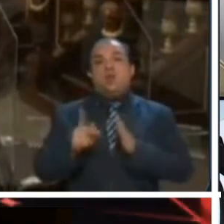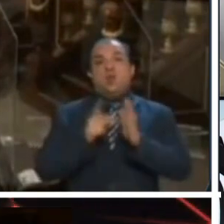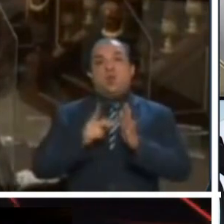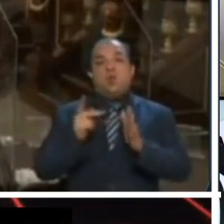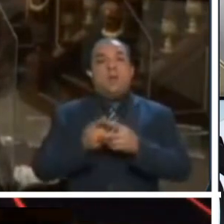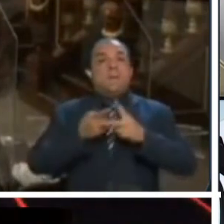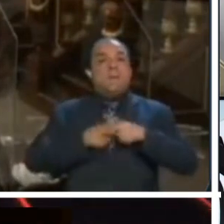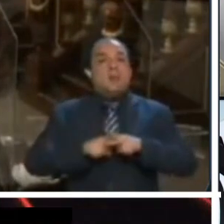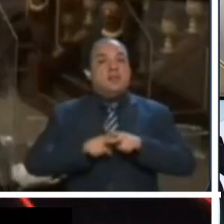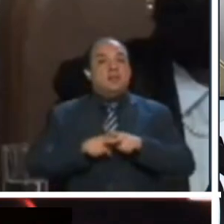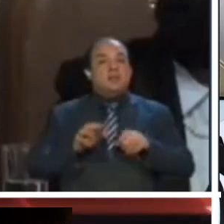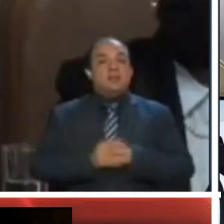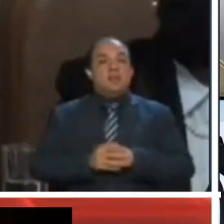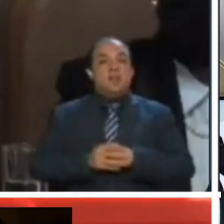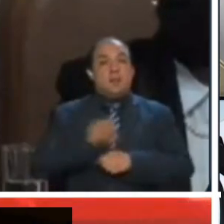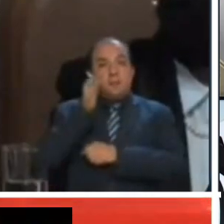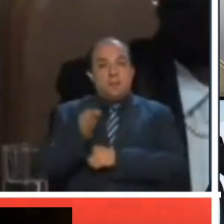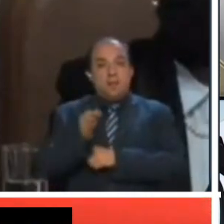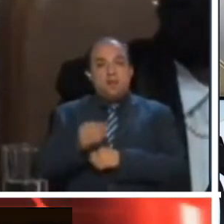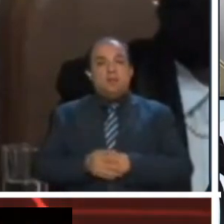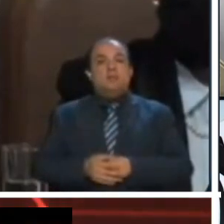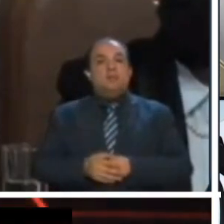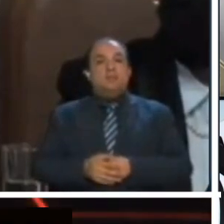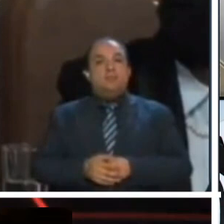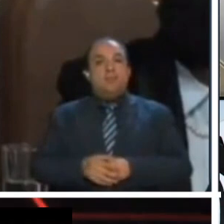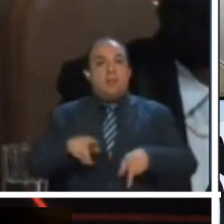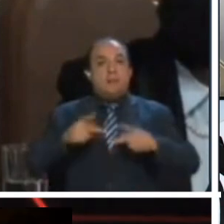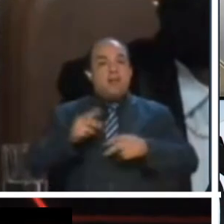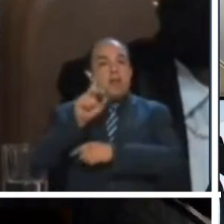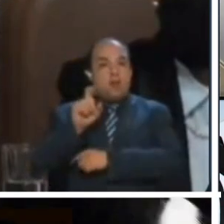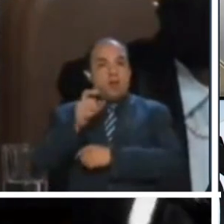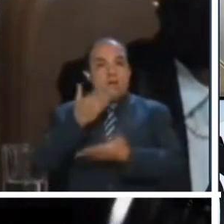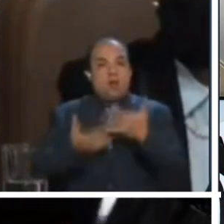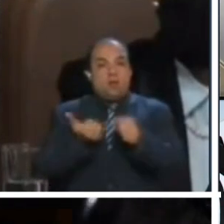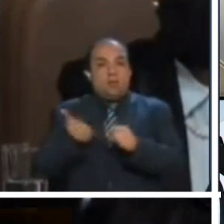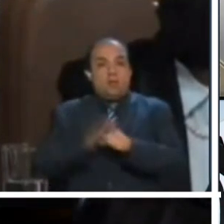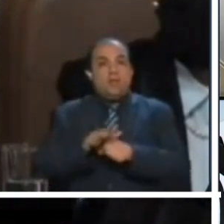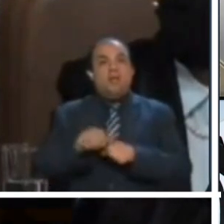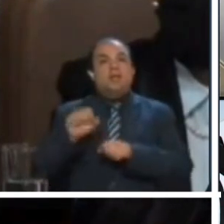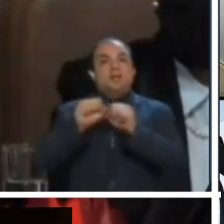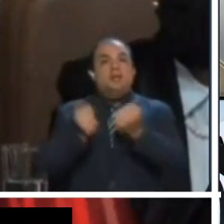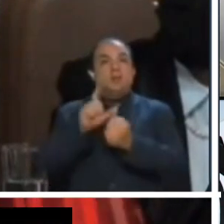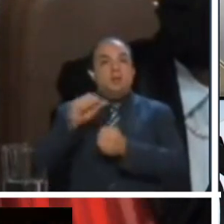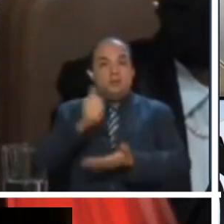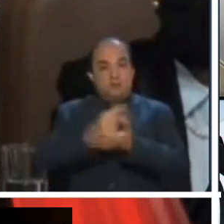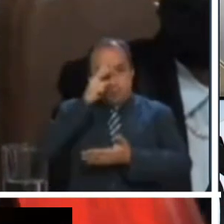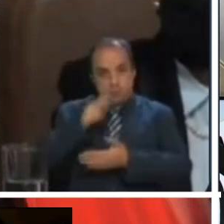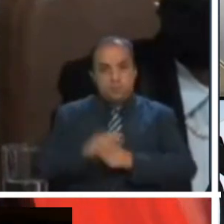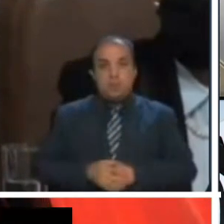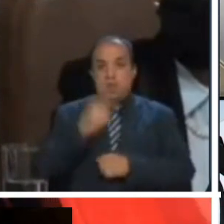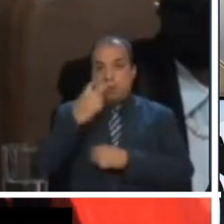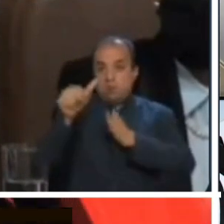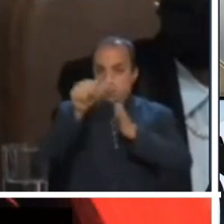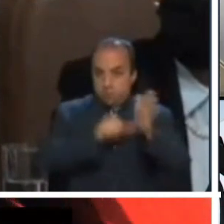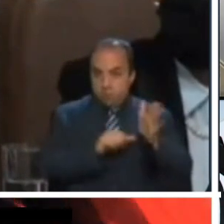concesiones de la comercialización del agua y ahora se administran por el sistema de aguas de la Ciudad de México. Tan solo en